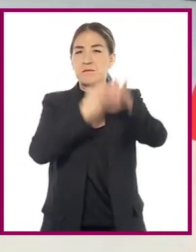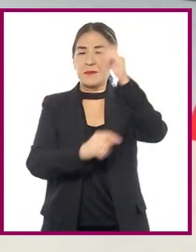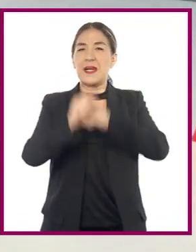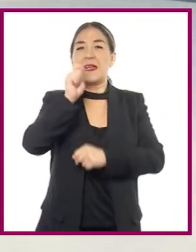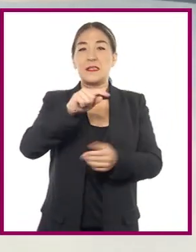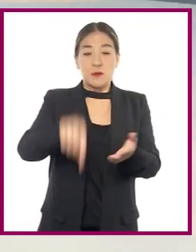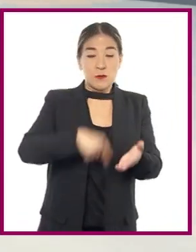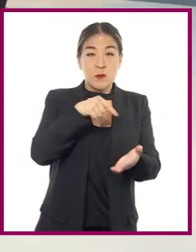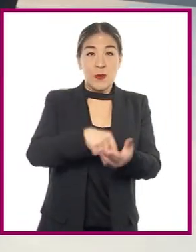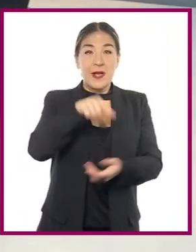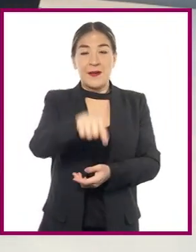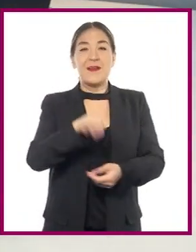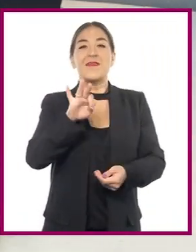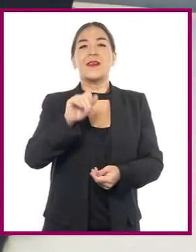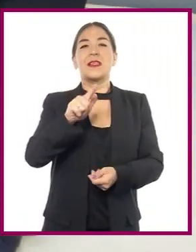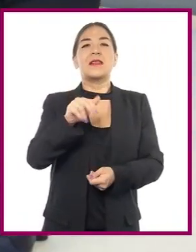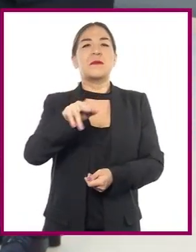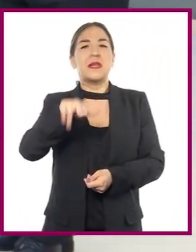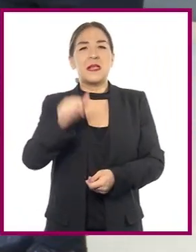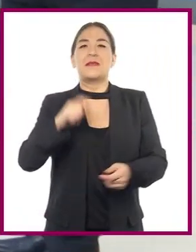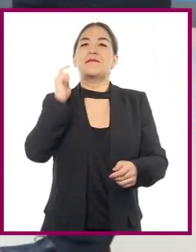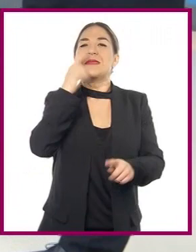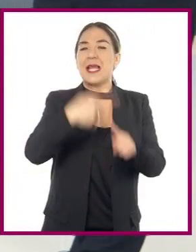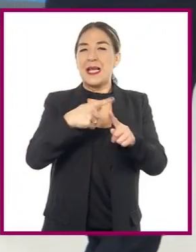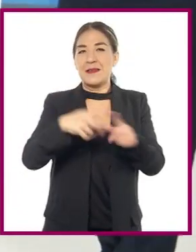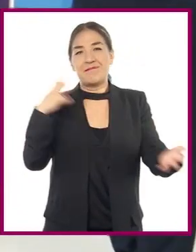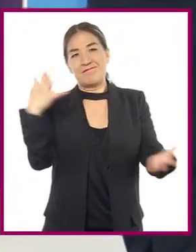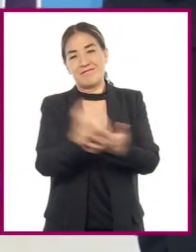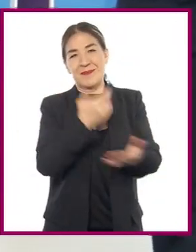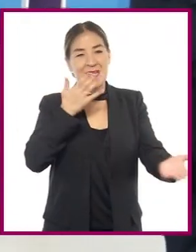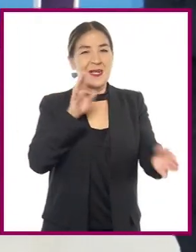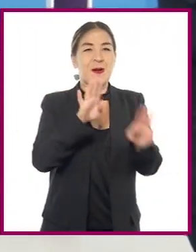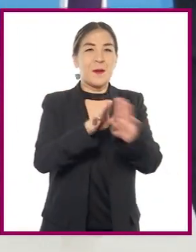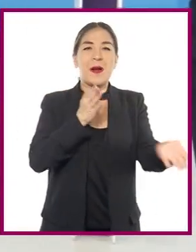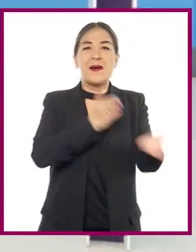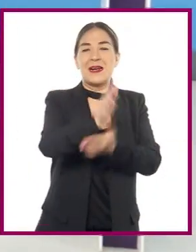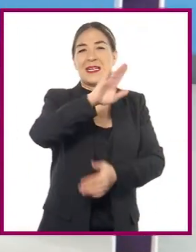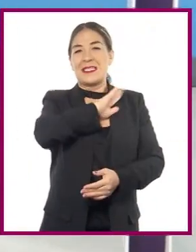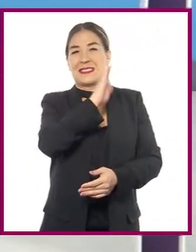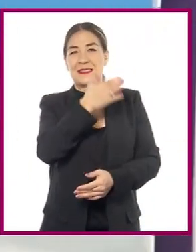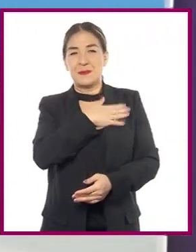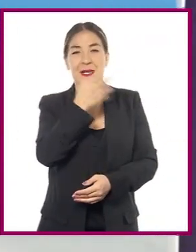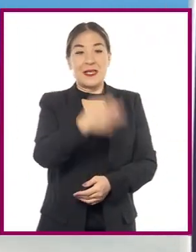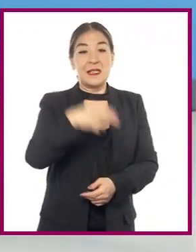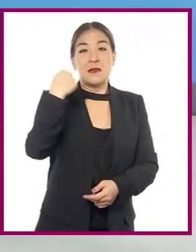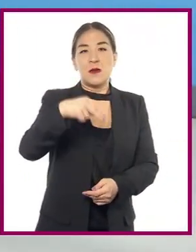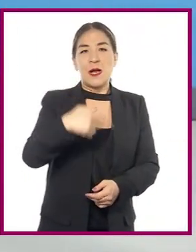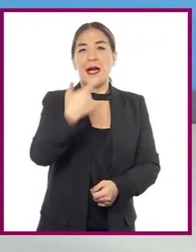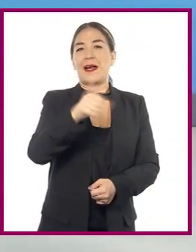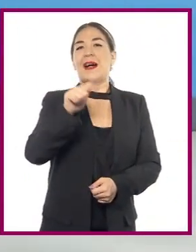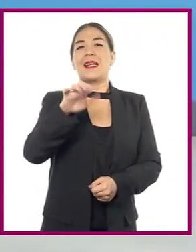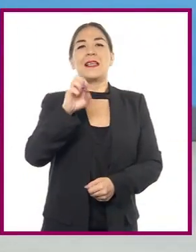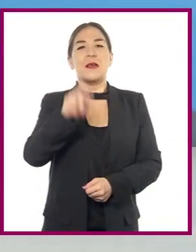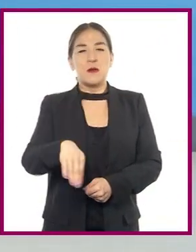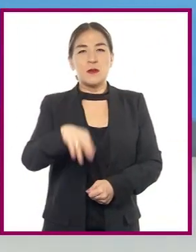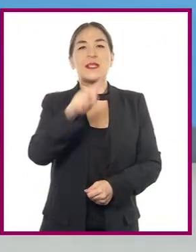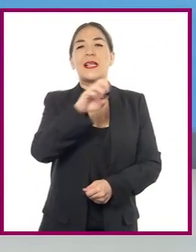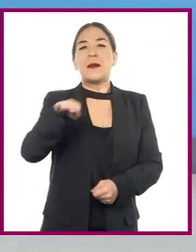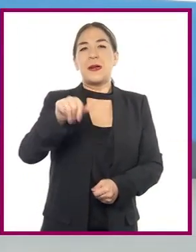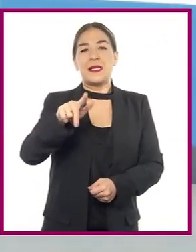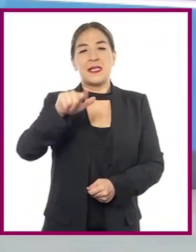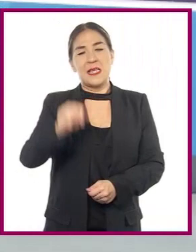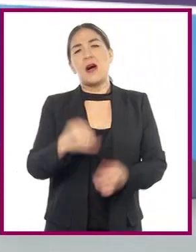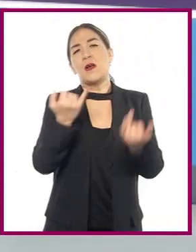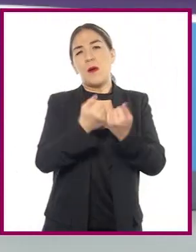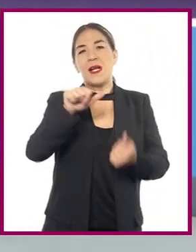el territorio de Filipinas fue conquistado por España y que desde ahí surgió el llamado Galeón de Manila o Nao